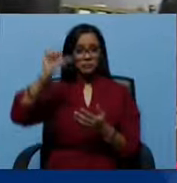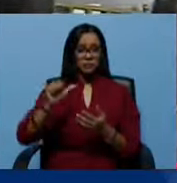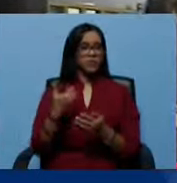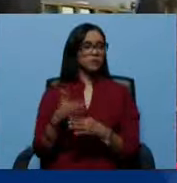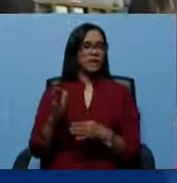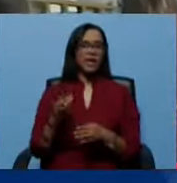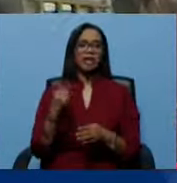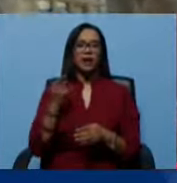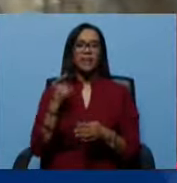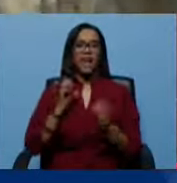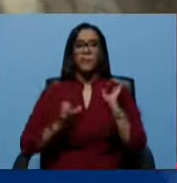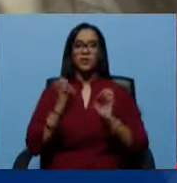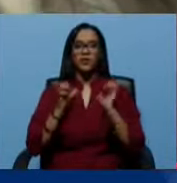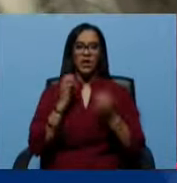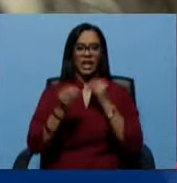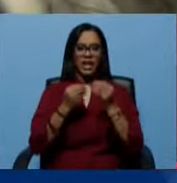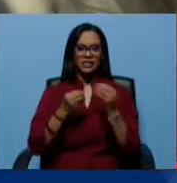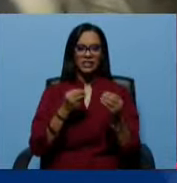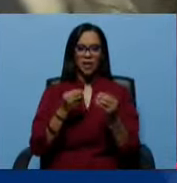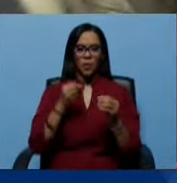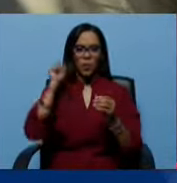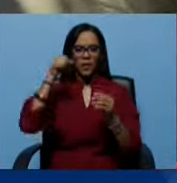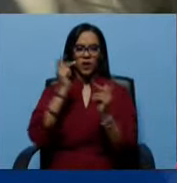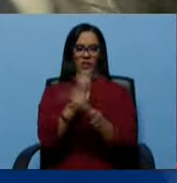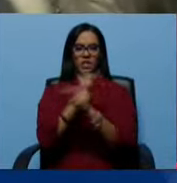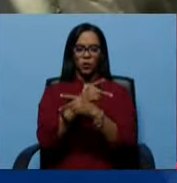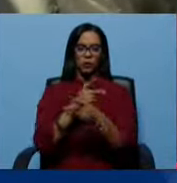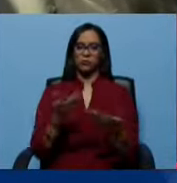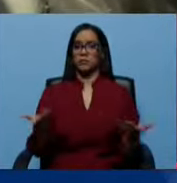de las emociones que provoca un video de TikTok. ¿Ah?